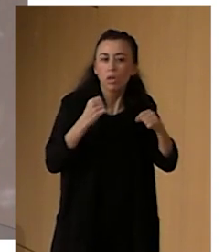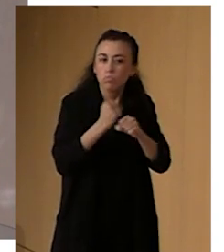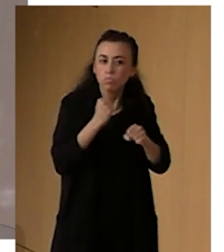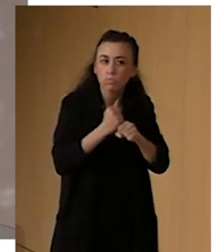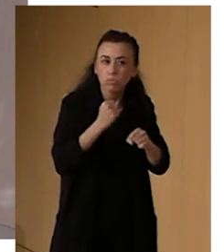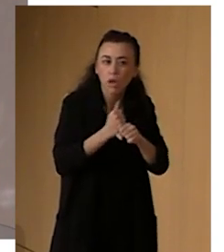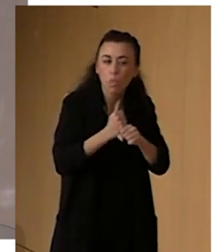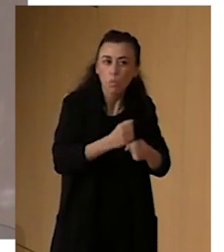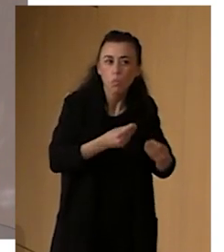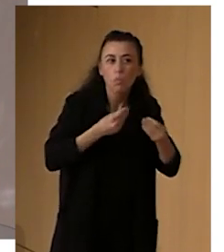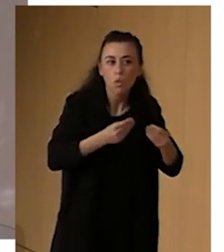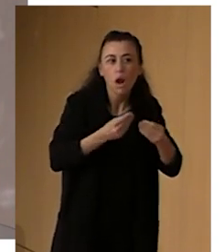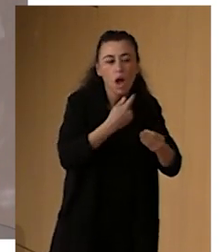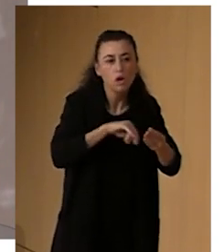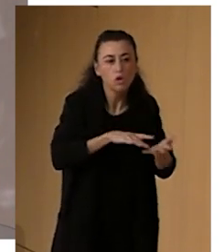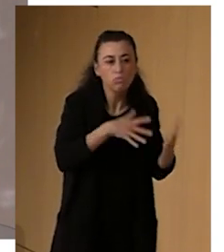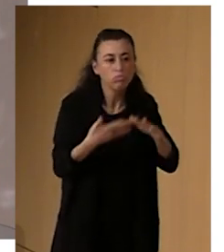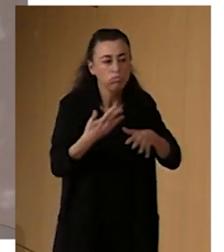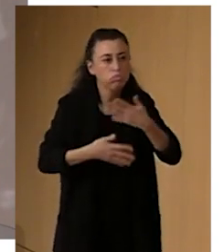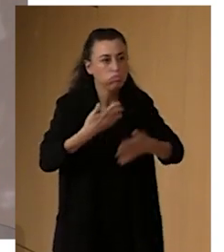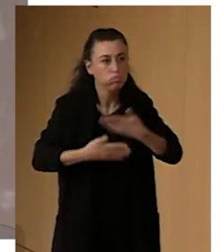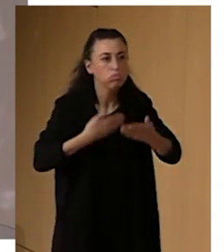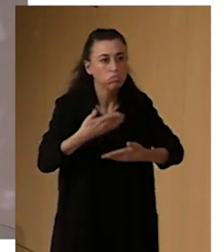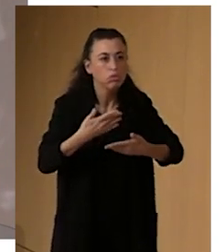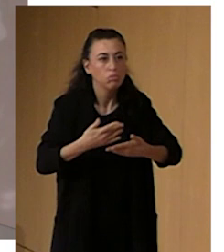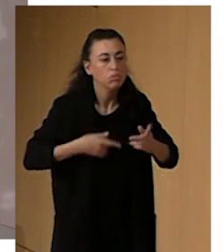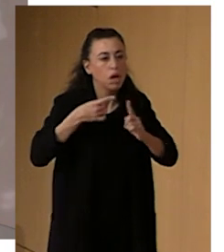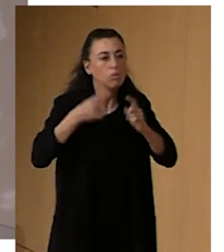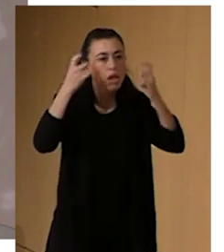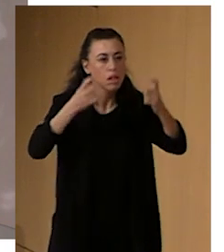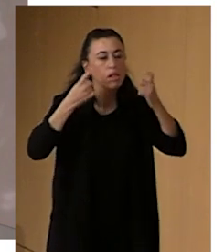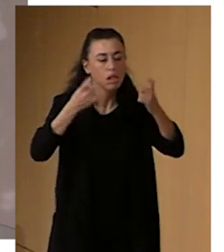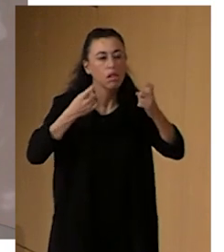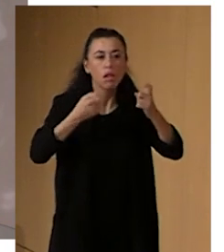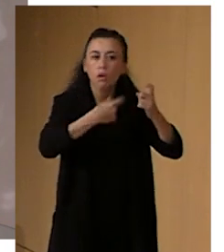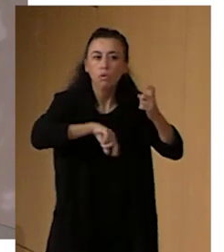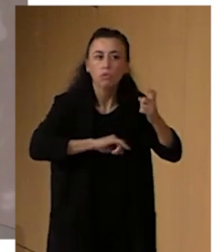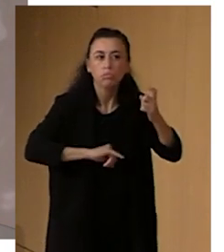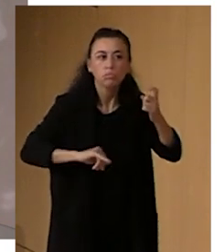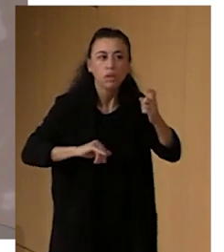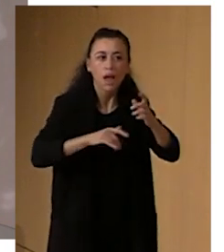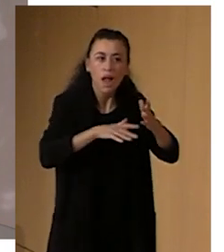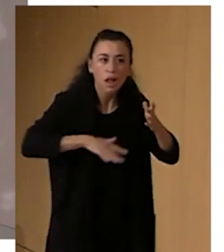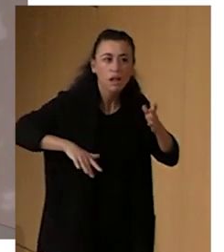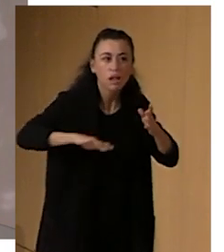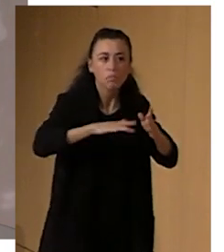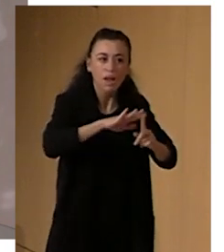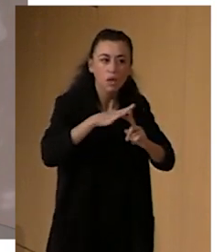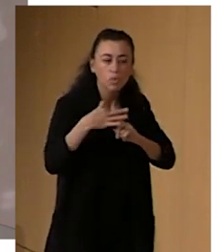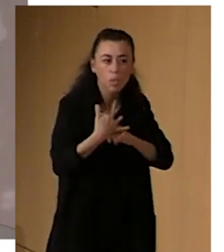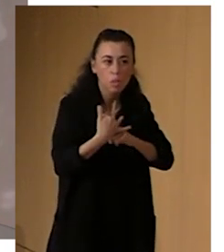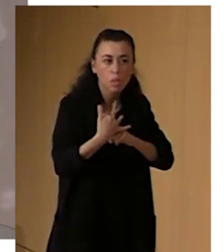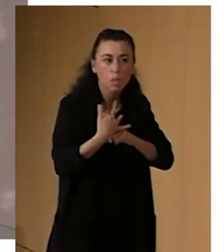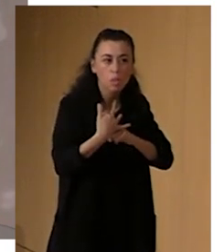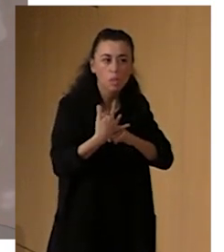estamos poniendo en marcha para intentar Eh pues acercarnos cada vez más a un escenario Eh